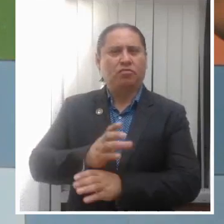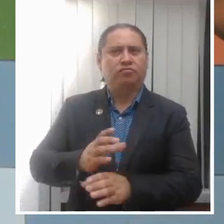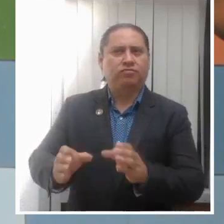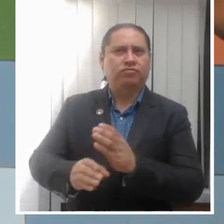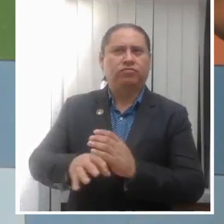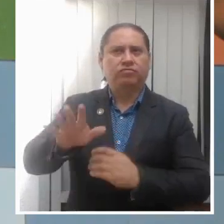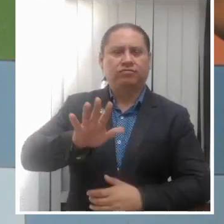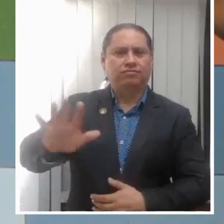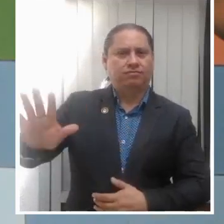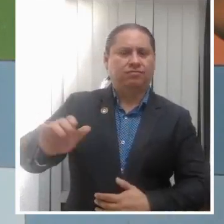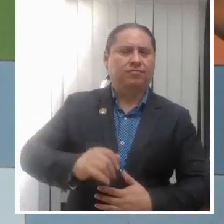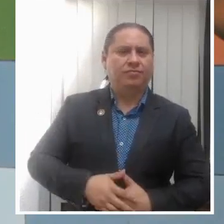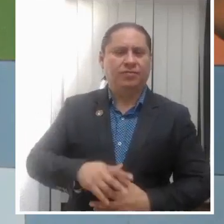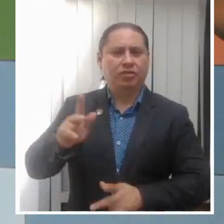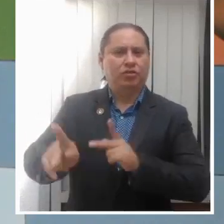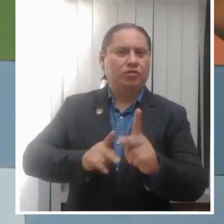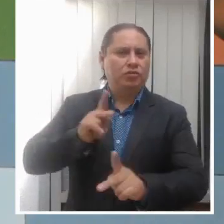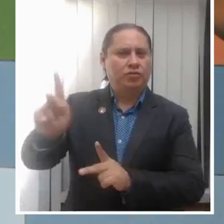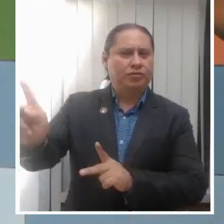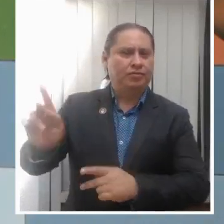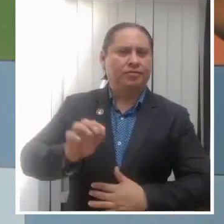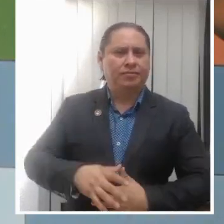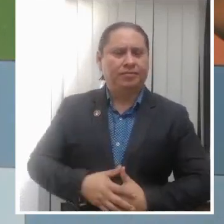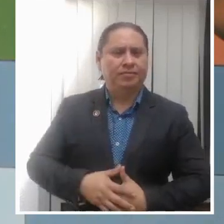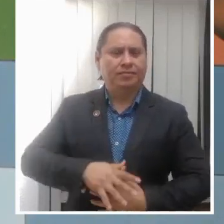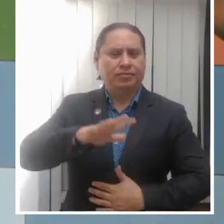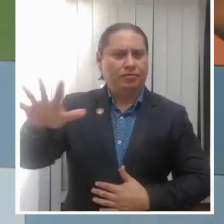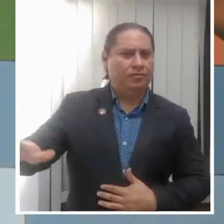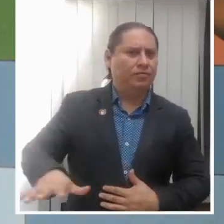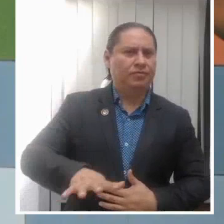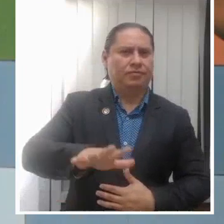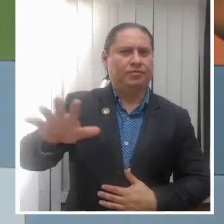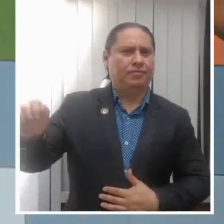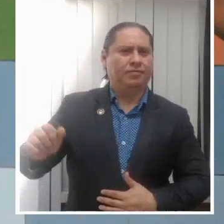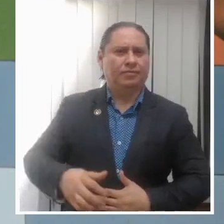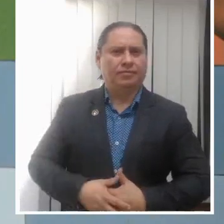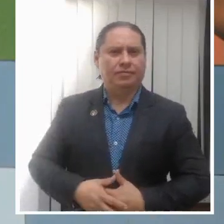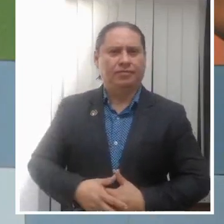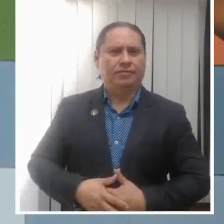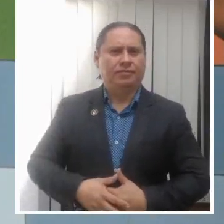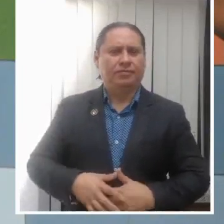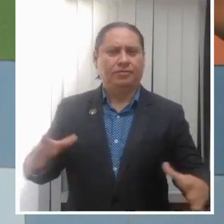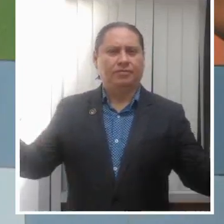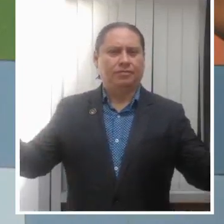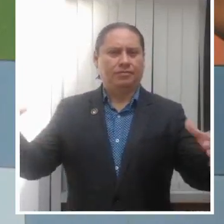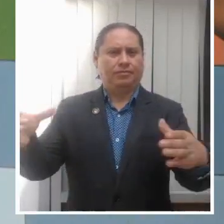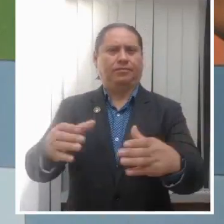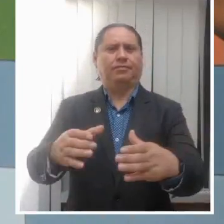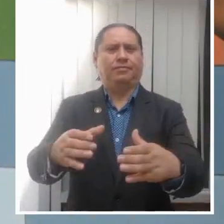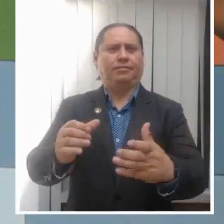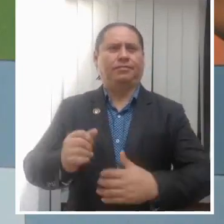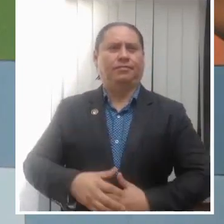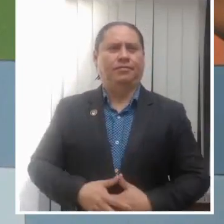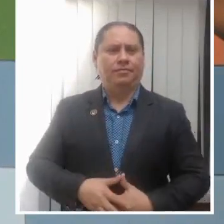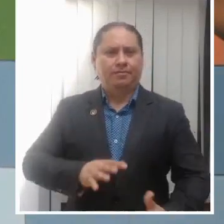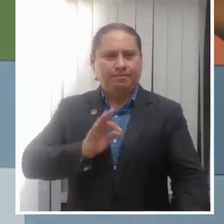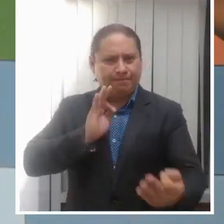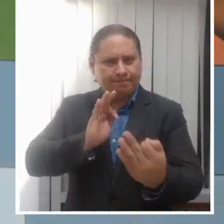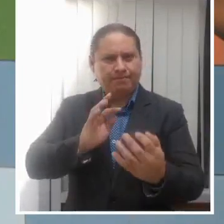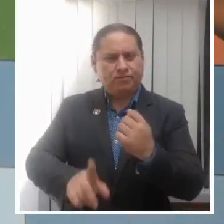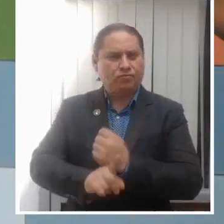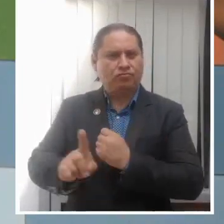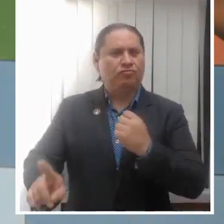vida. Nuestros pueblos, todos, todos en su conjunto, afrontan